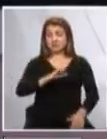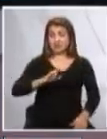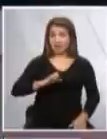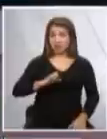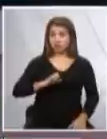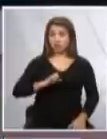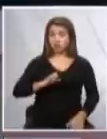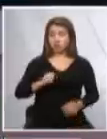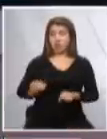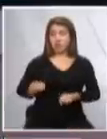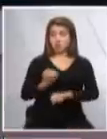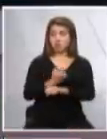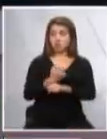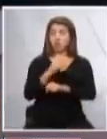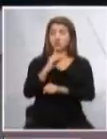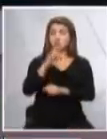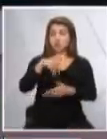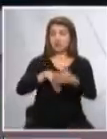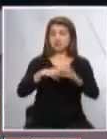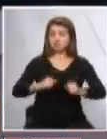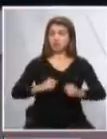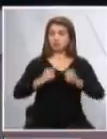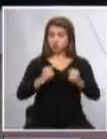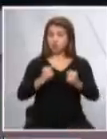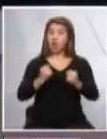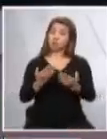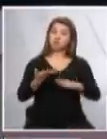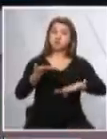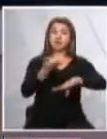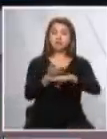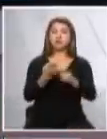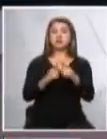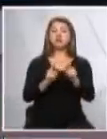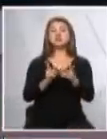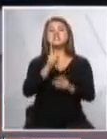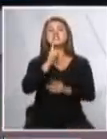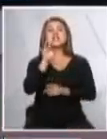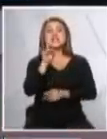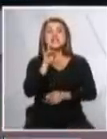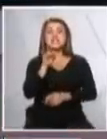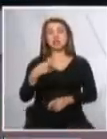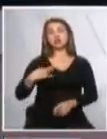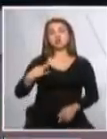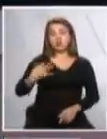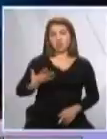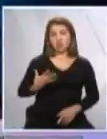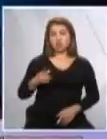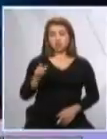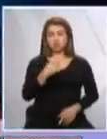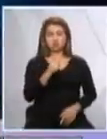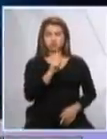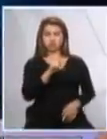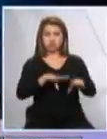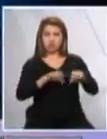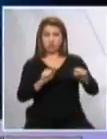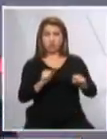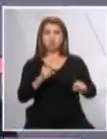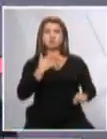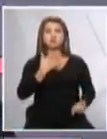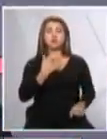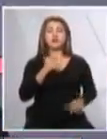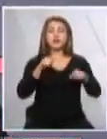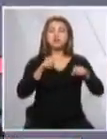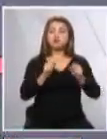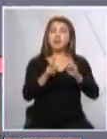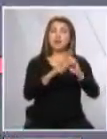sirve para una democracia más sólida o no nos sirve? Planteemos algo distinto, que sean los propios ciudadanos los que se pronuncien. ¿No estás de acuerdo? No estoy de acuerdo, porque yo creo que